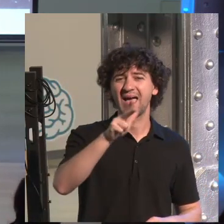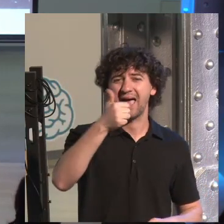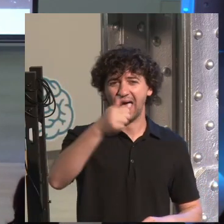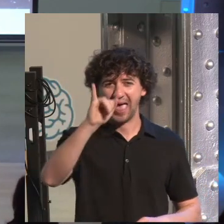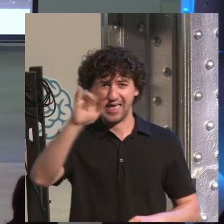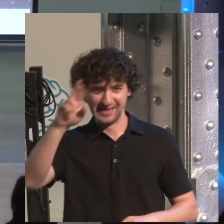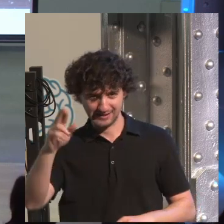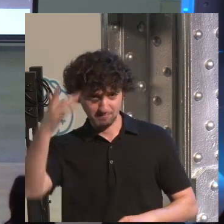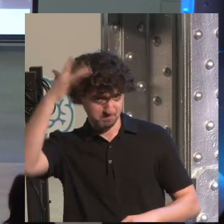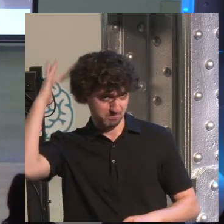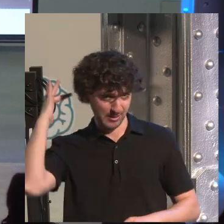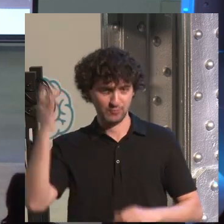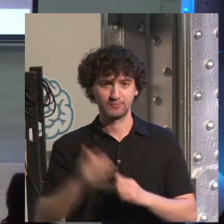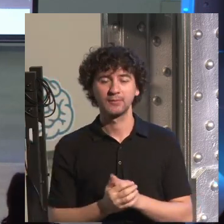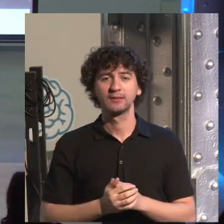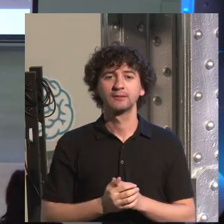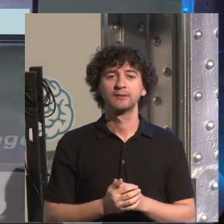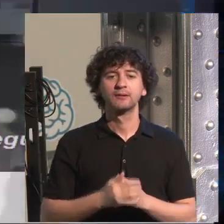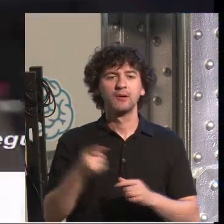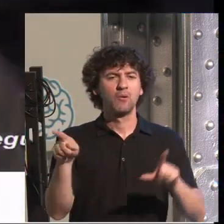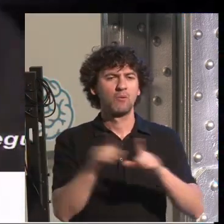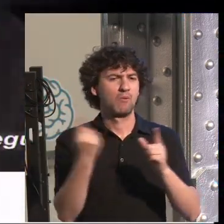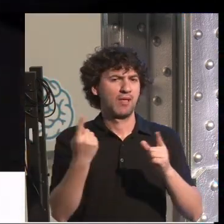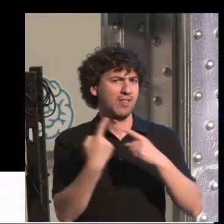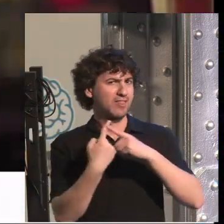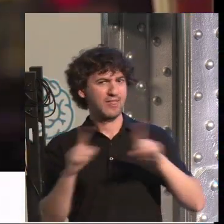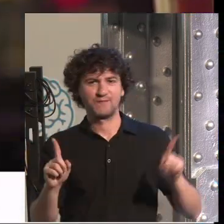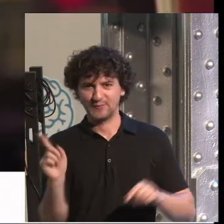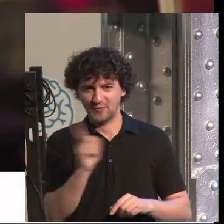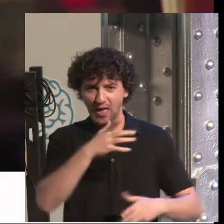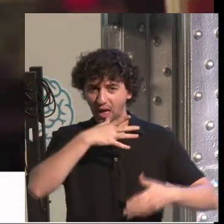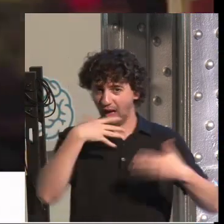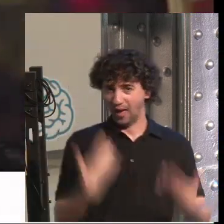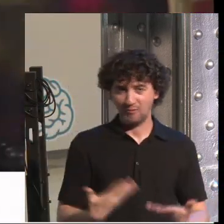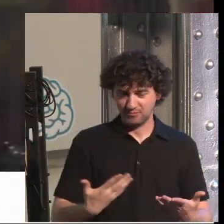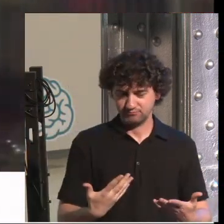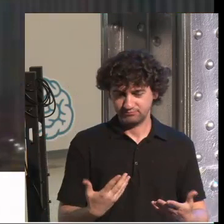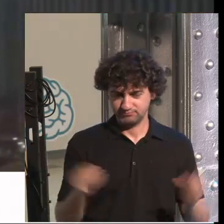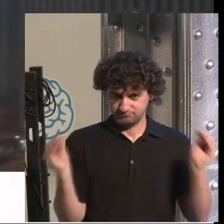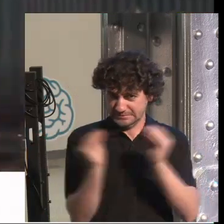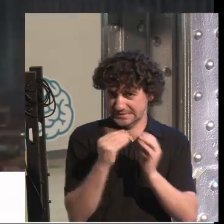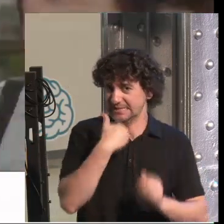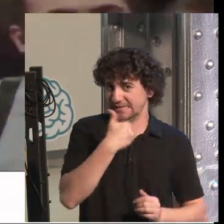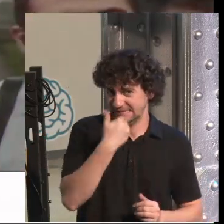recomiendo, no podría estar muy lejana a donde estamos ahora, ¿no?